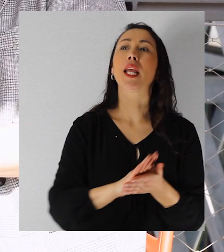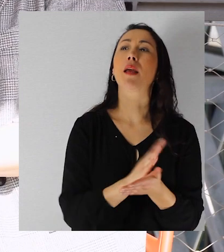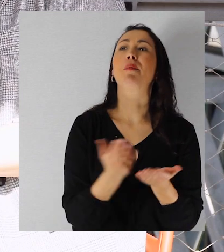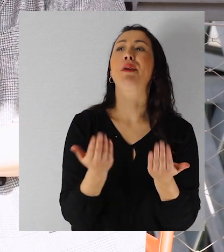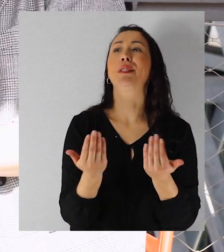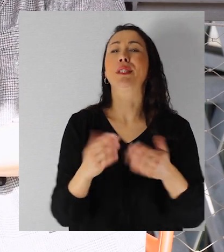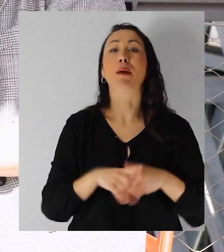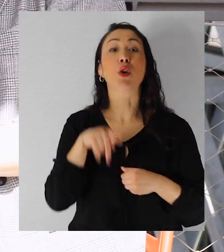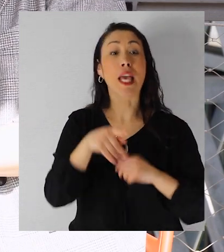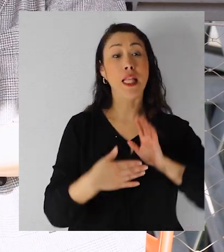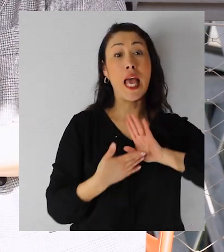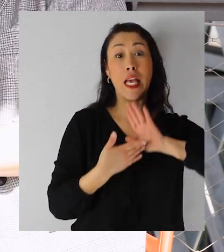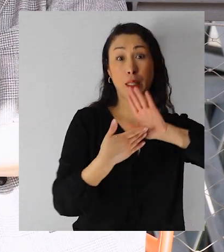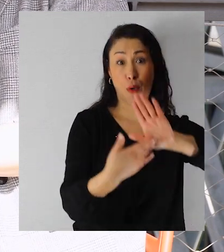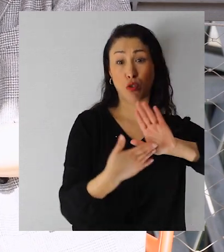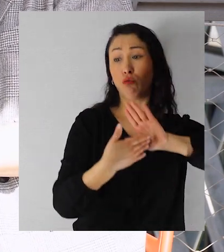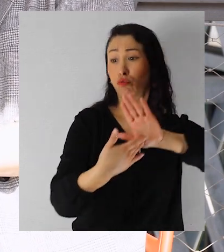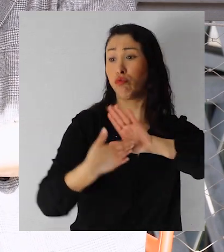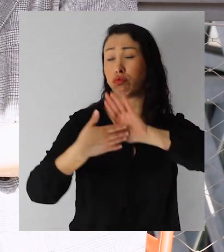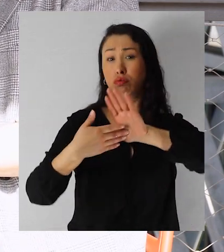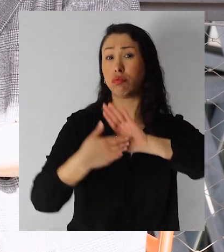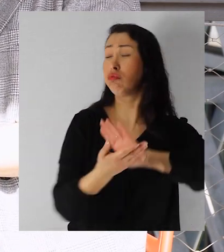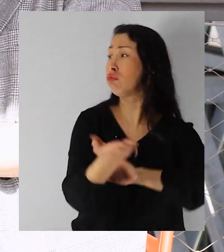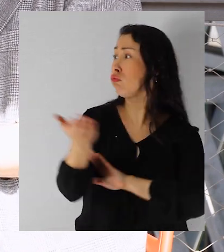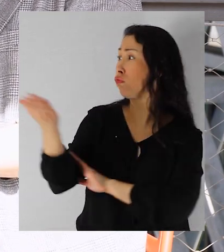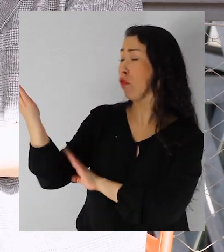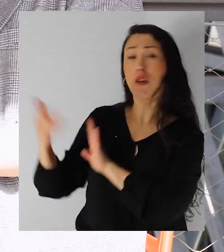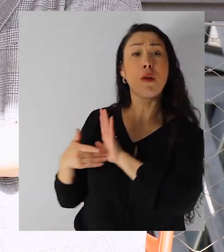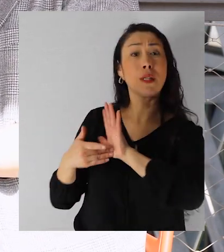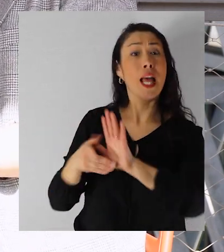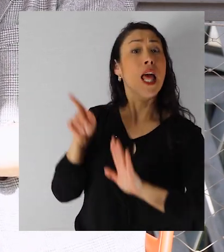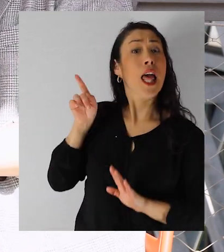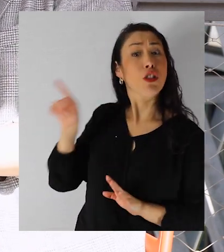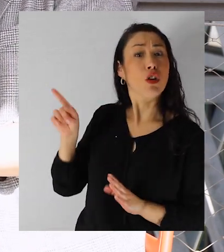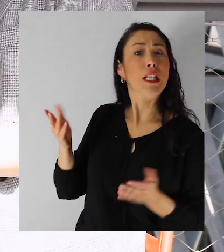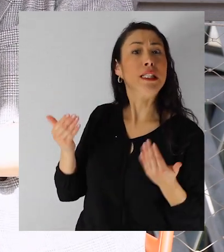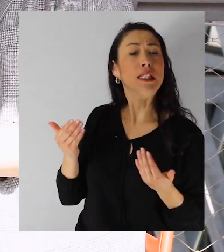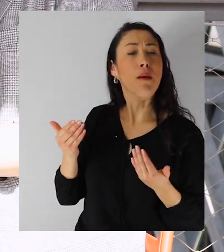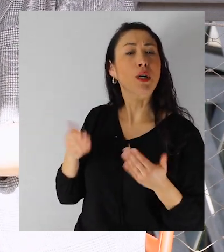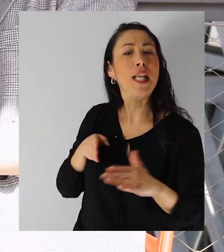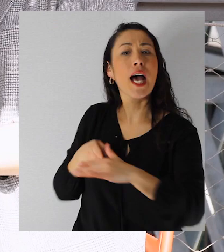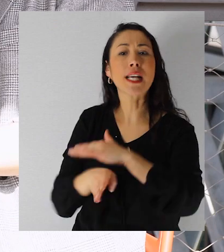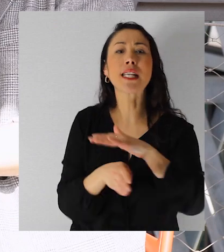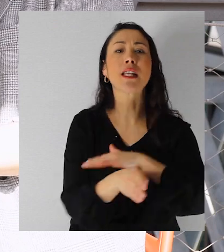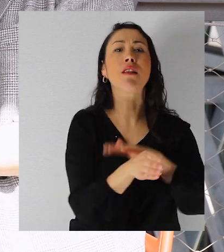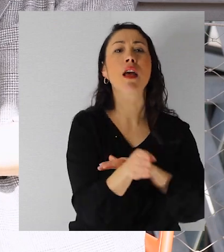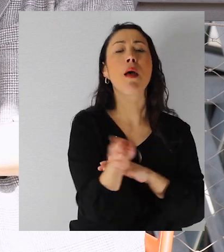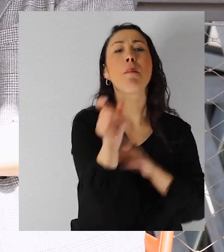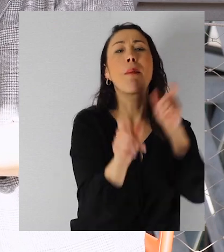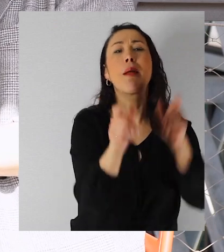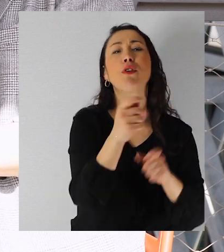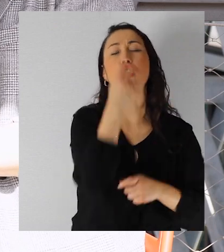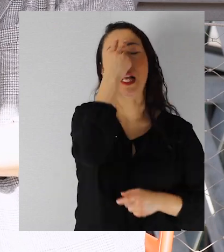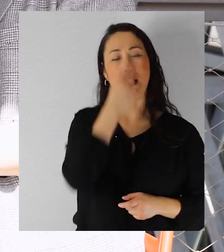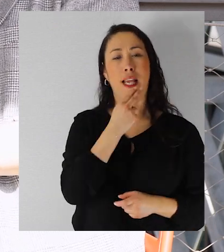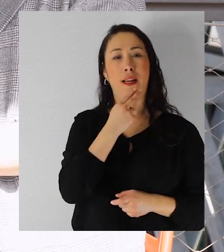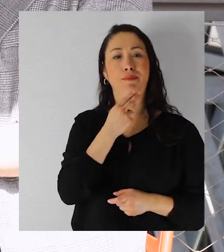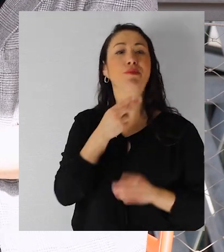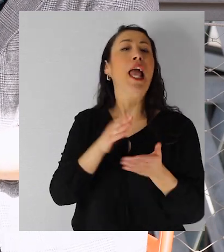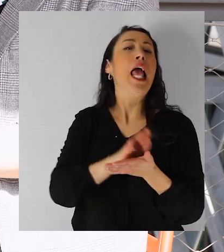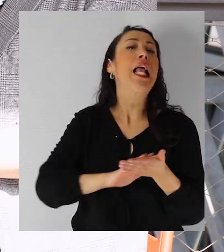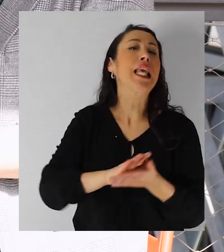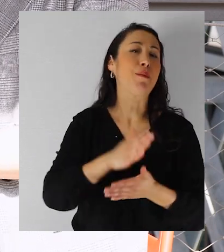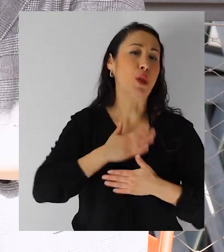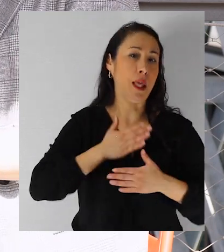ejemplo, que esta exposición que tenemos o que vamos a presentarle a la gente sea accesible para personas ciegas. Lo voy a hablar